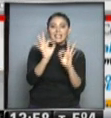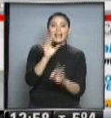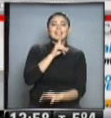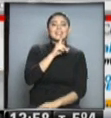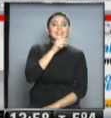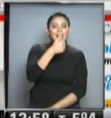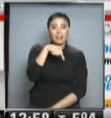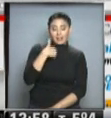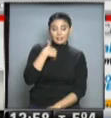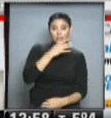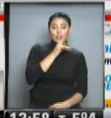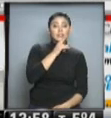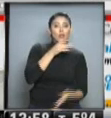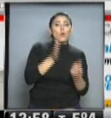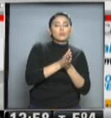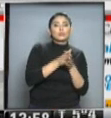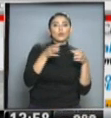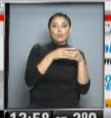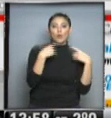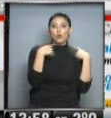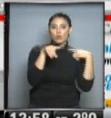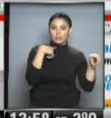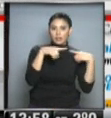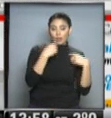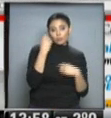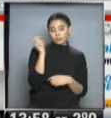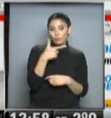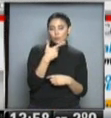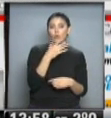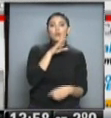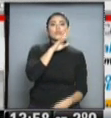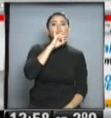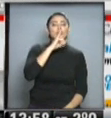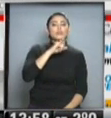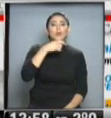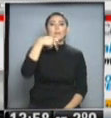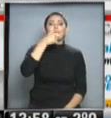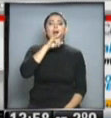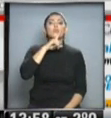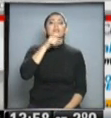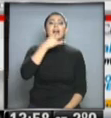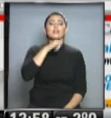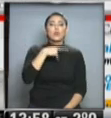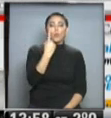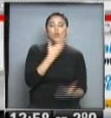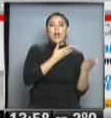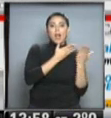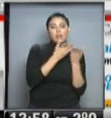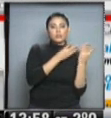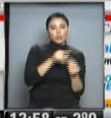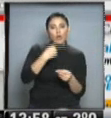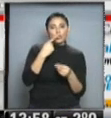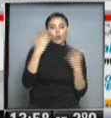tata junto con sus colaboradores habituales elvio palor roso y Jorge pauto ayudante preparador físico